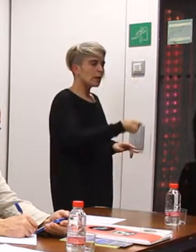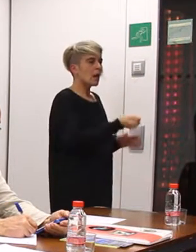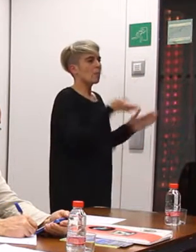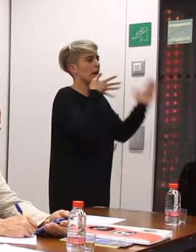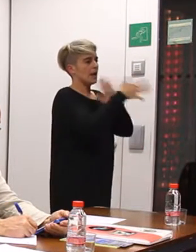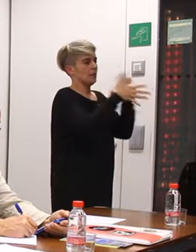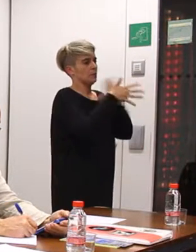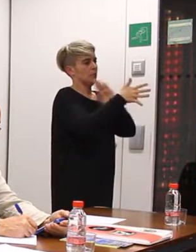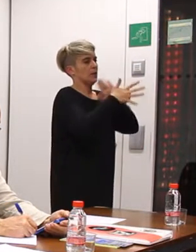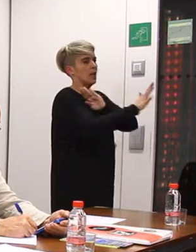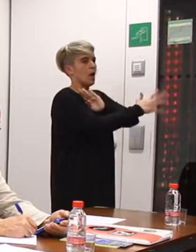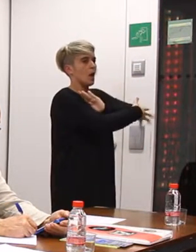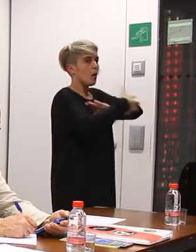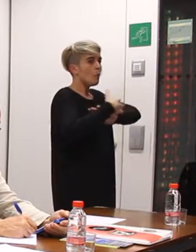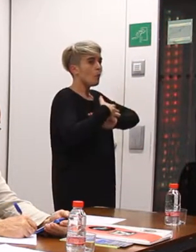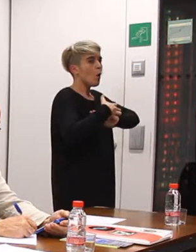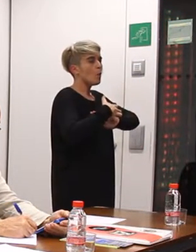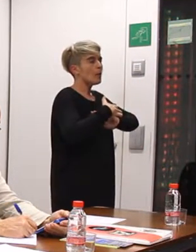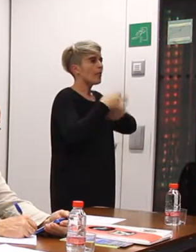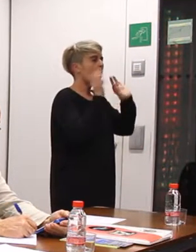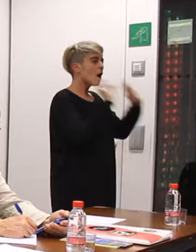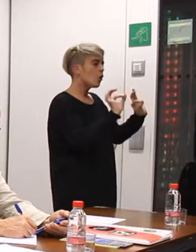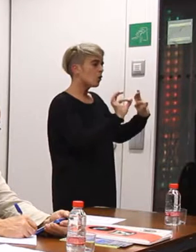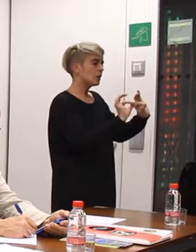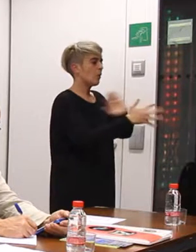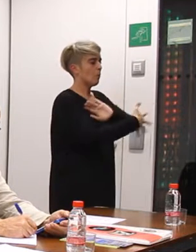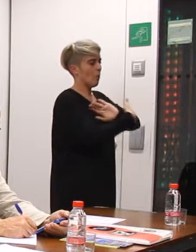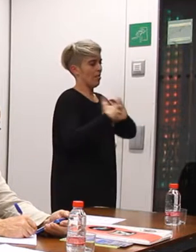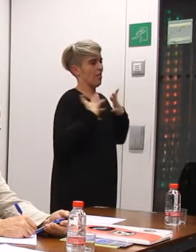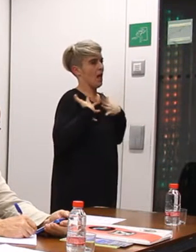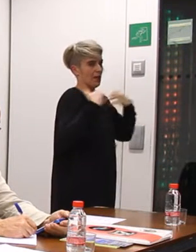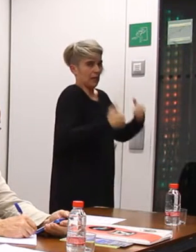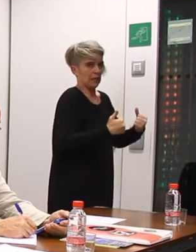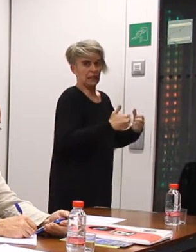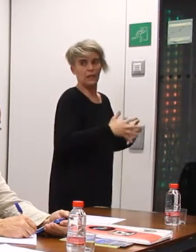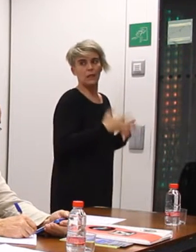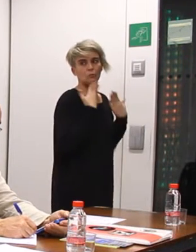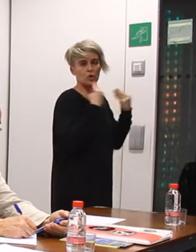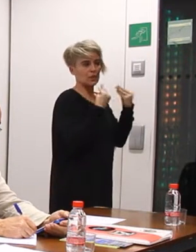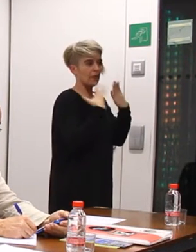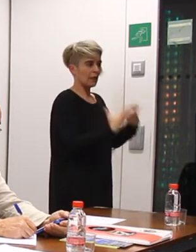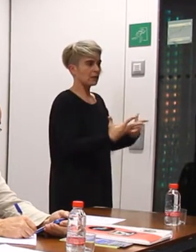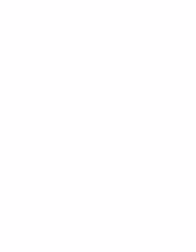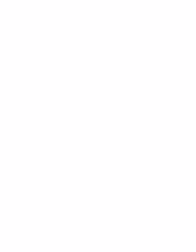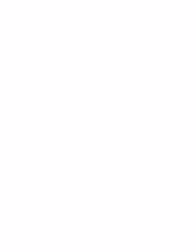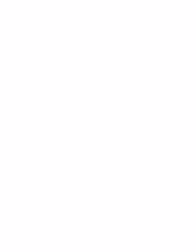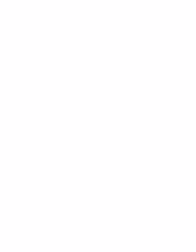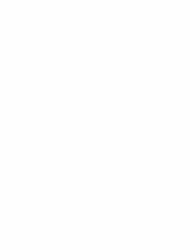de la pobreza, particularmente de la pobreza energética. Muchas gracias.